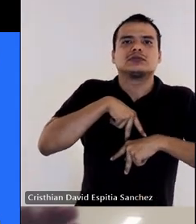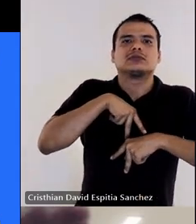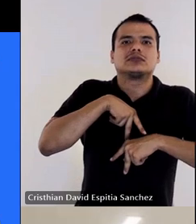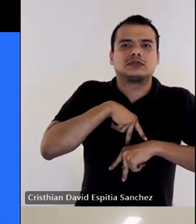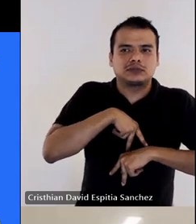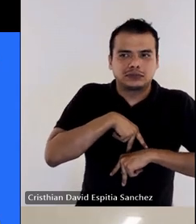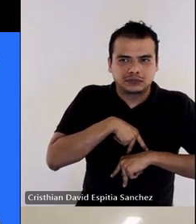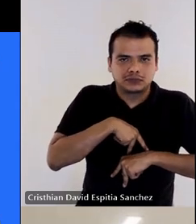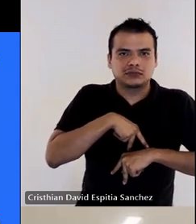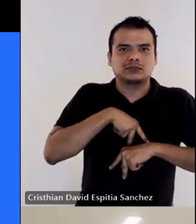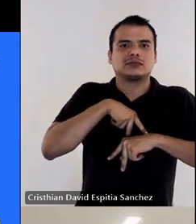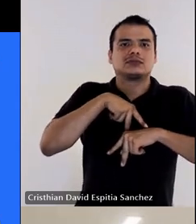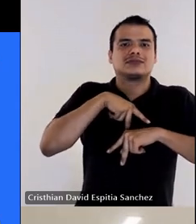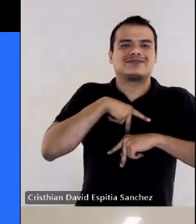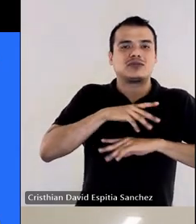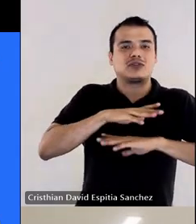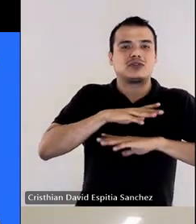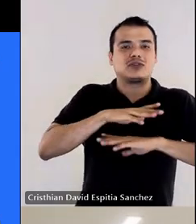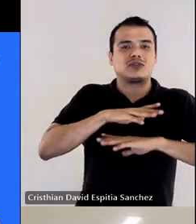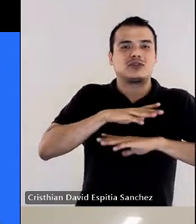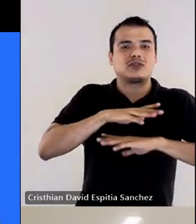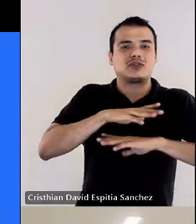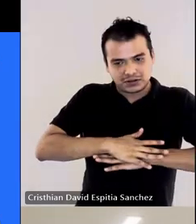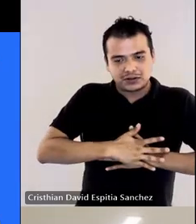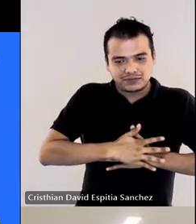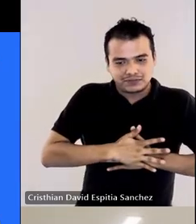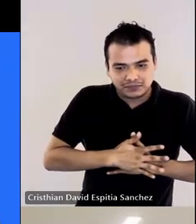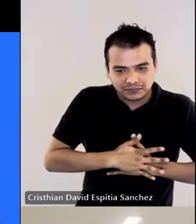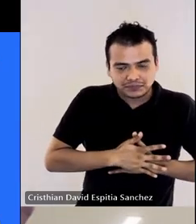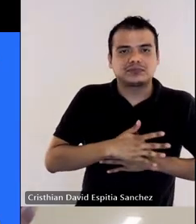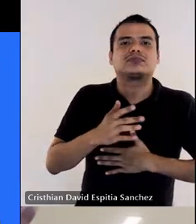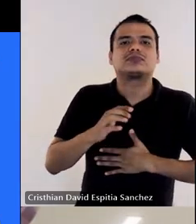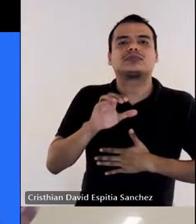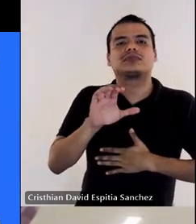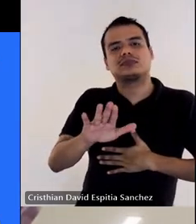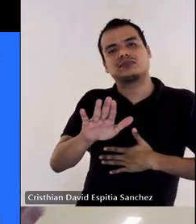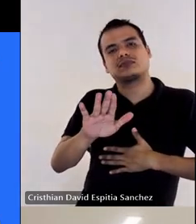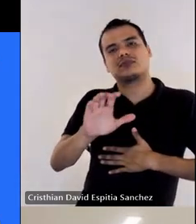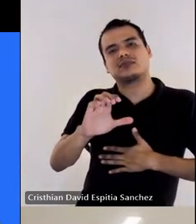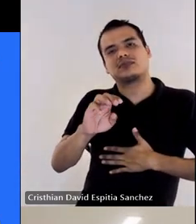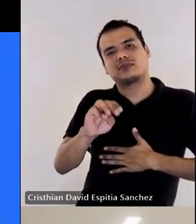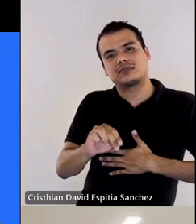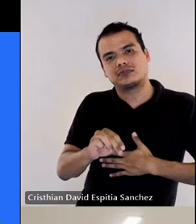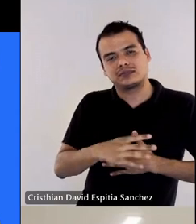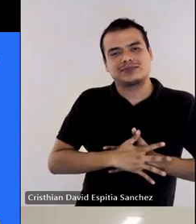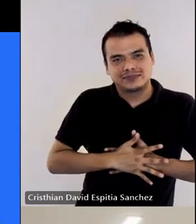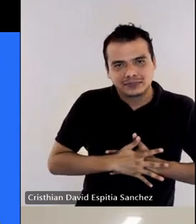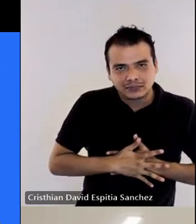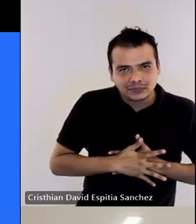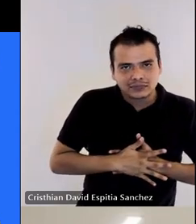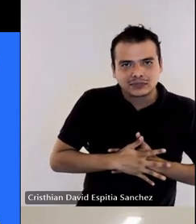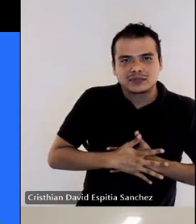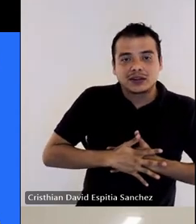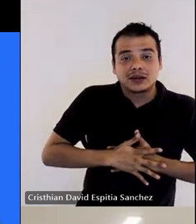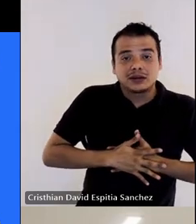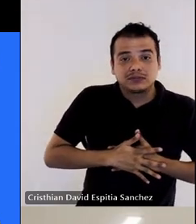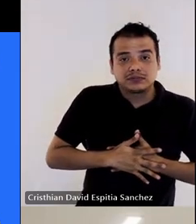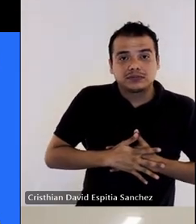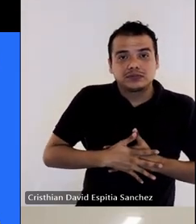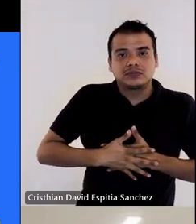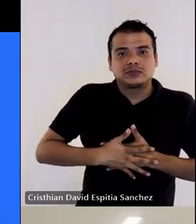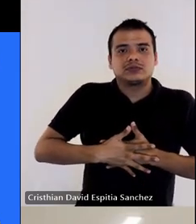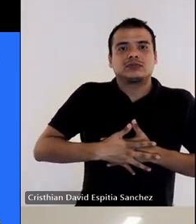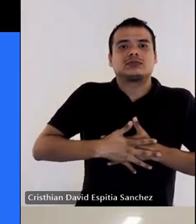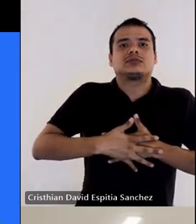presión, más o menos hundir 5 centímetros y permitir que nuevamente crezca y nuevamente hundirlo, o sea, no que sea tan